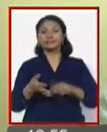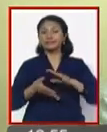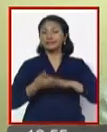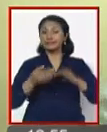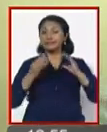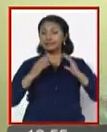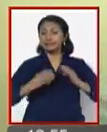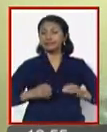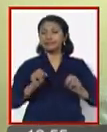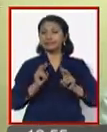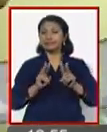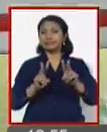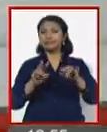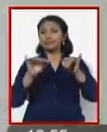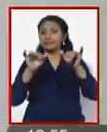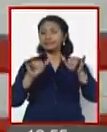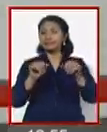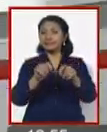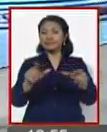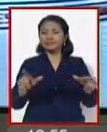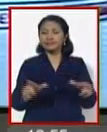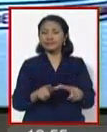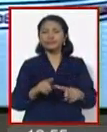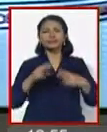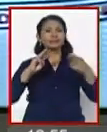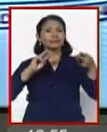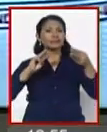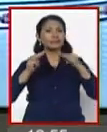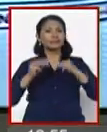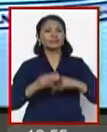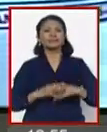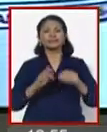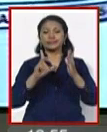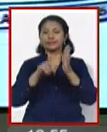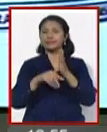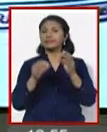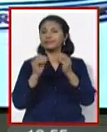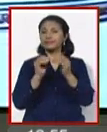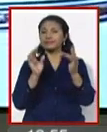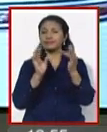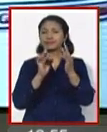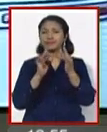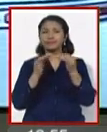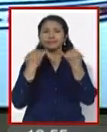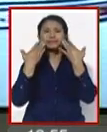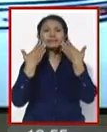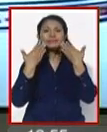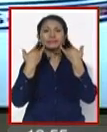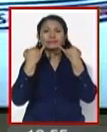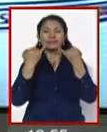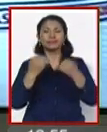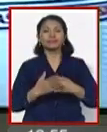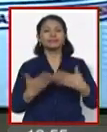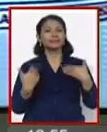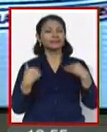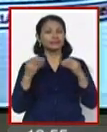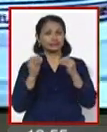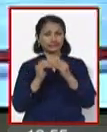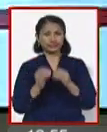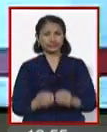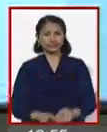Comentarles que el cuerpo está siendo velado aquí mismo en el municipio de Montero. Hasta cualquier momento con usted, Cristian. Le agradezco por la información. Tenemos